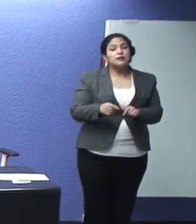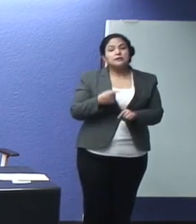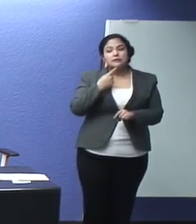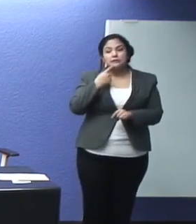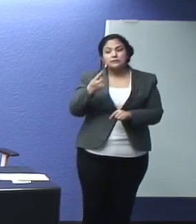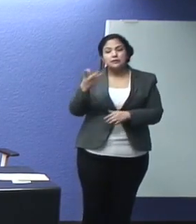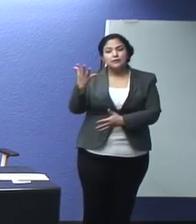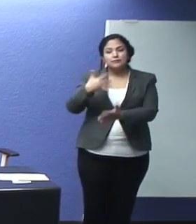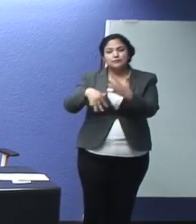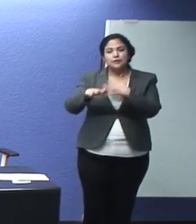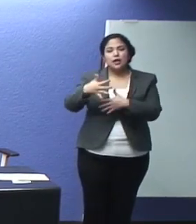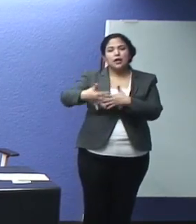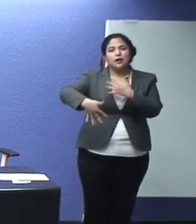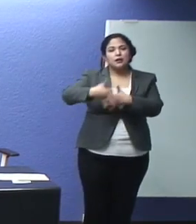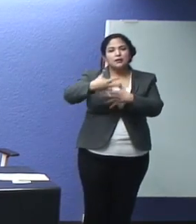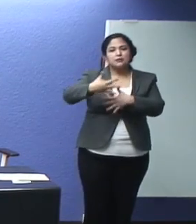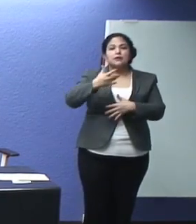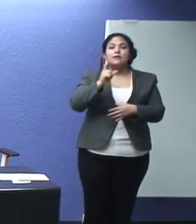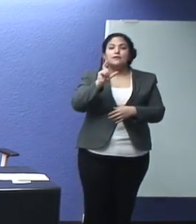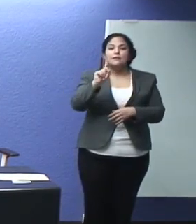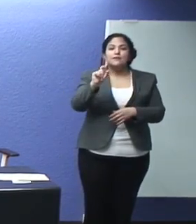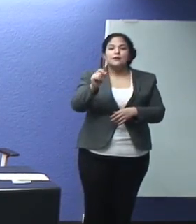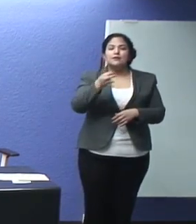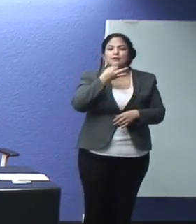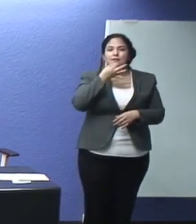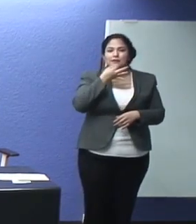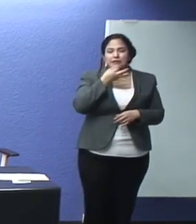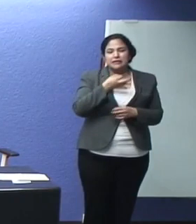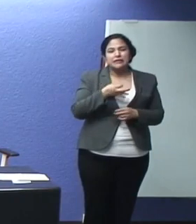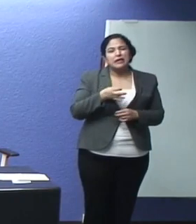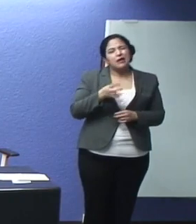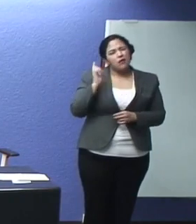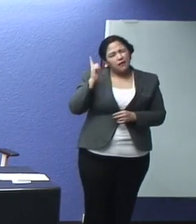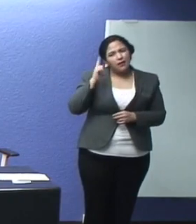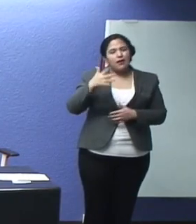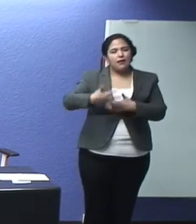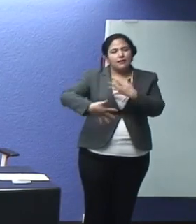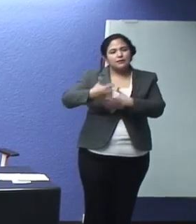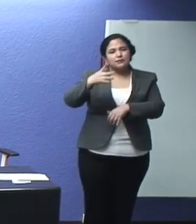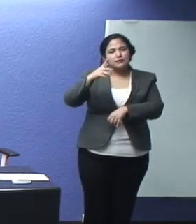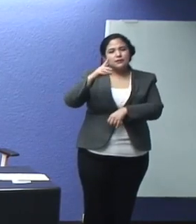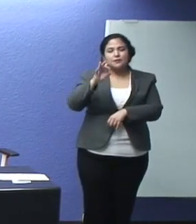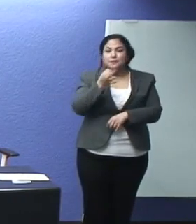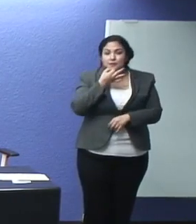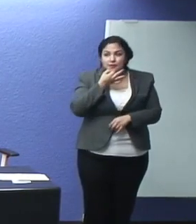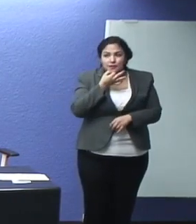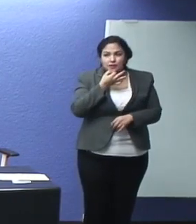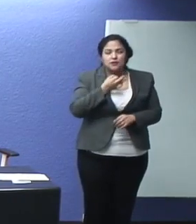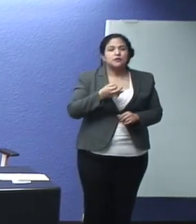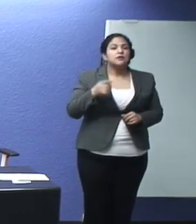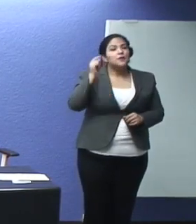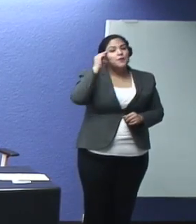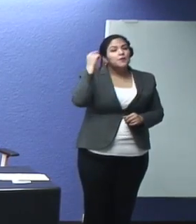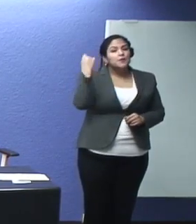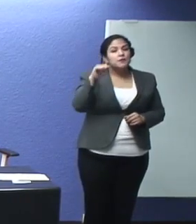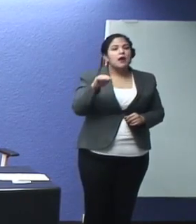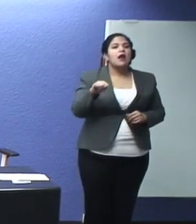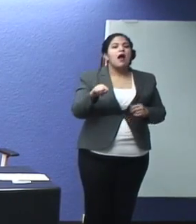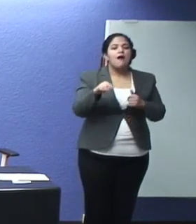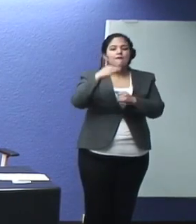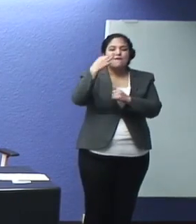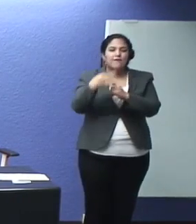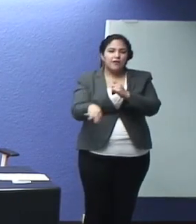minutos. Lo ideal sería que fueran 15 para tener la oportunidad de una charla de preguntas al